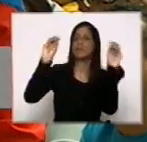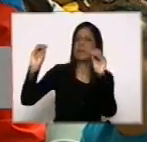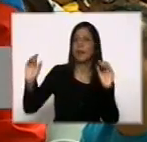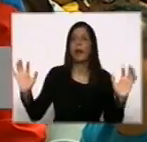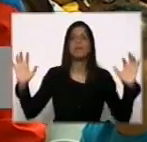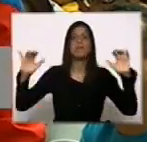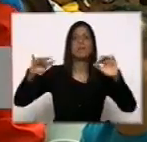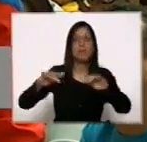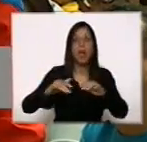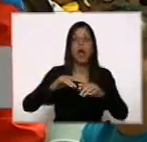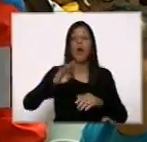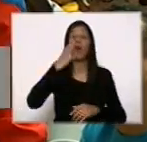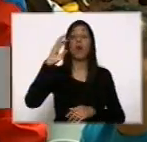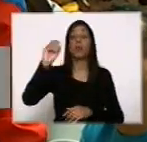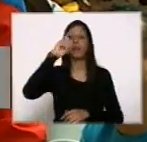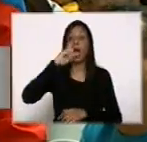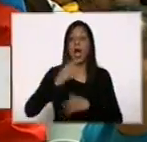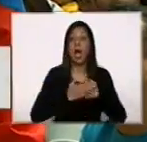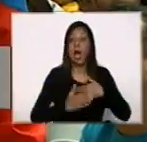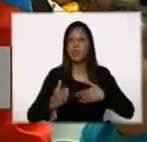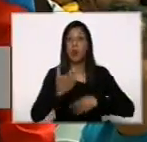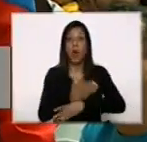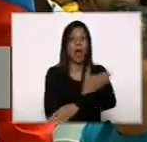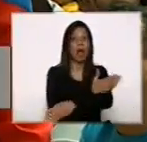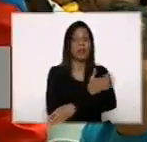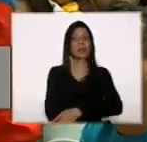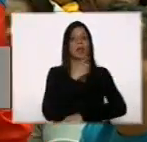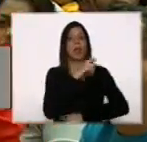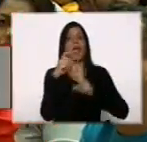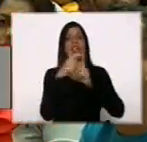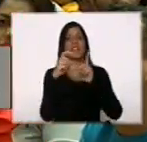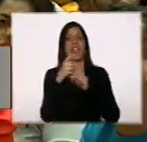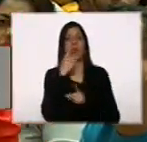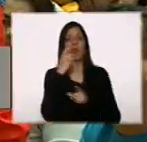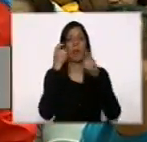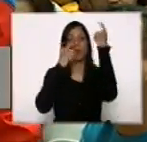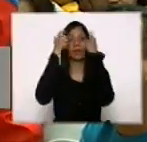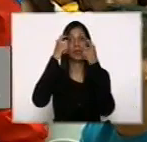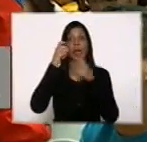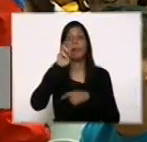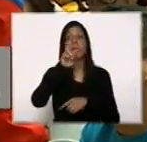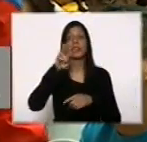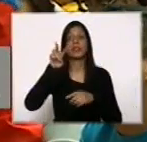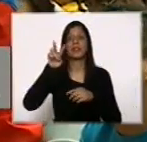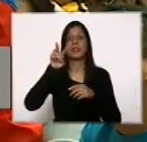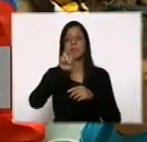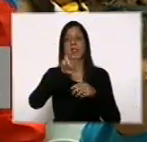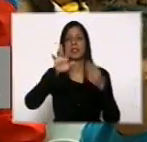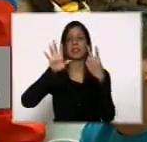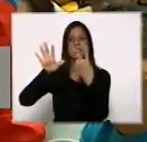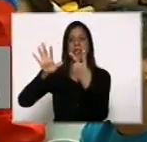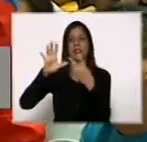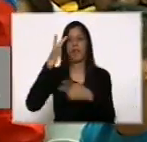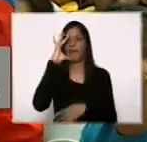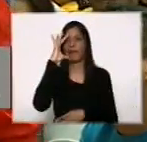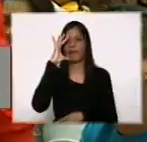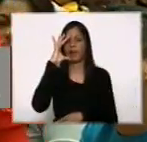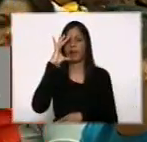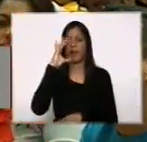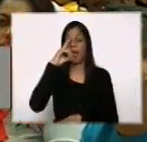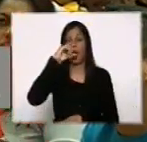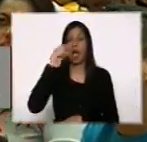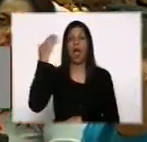que duró 40 años, tiene su punto de quiebre con los sucesos del 27 de febrero, en febrero del